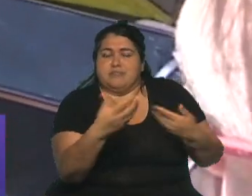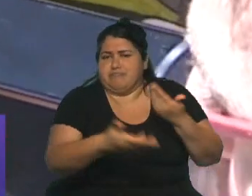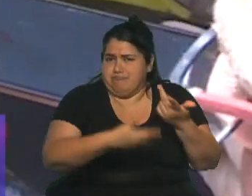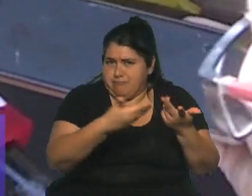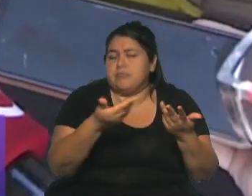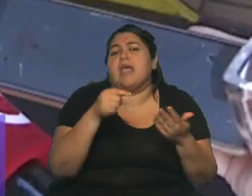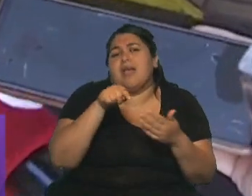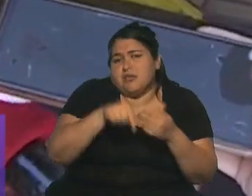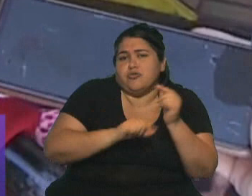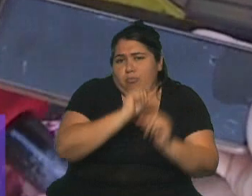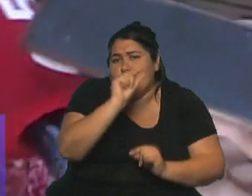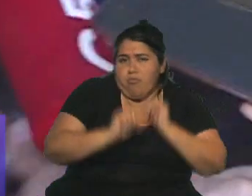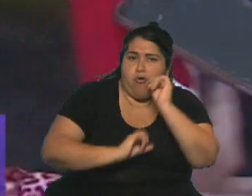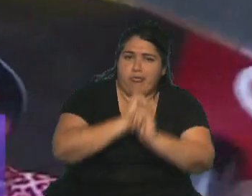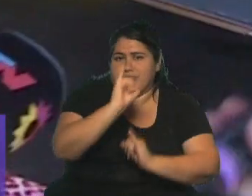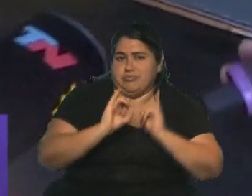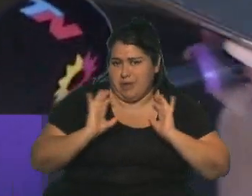pero mejor sería que